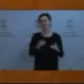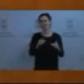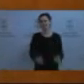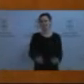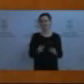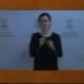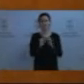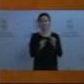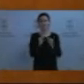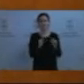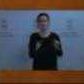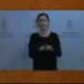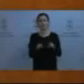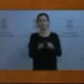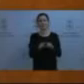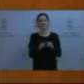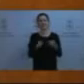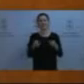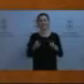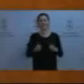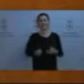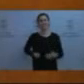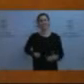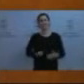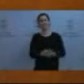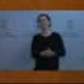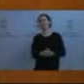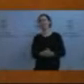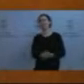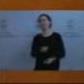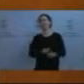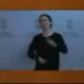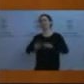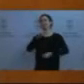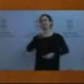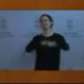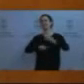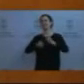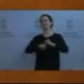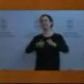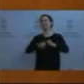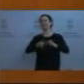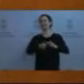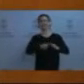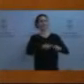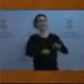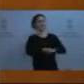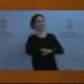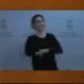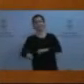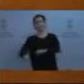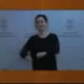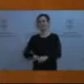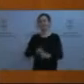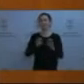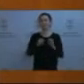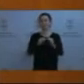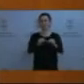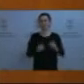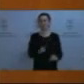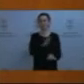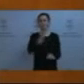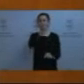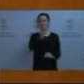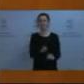La polilla estará ya, está en su salsa en Asturias porque es lo que ha hecho usted, disminuir un